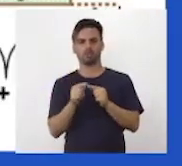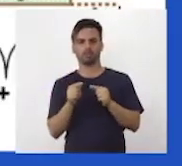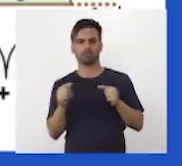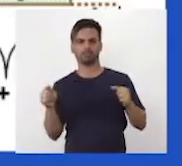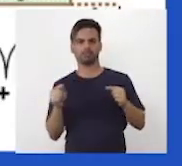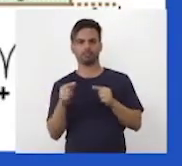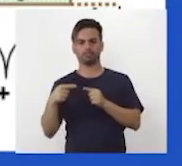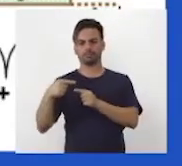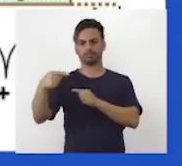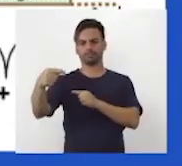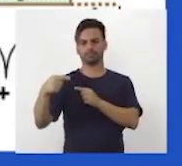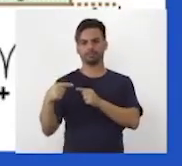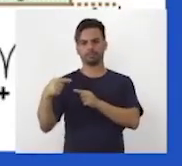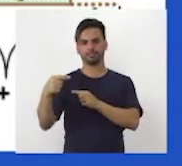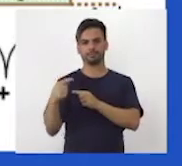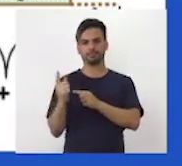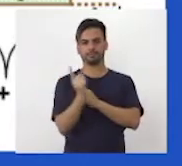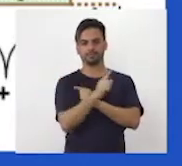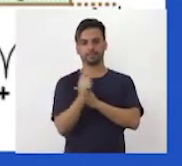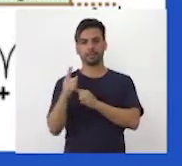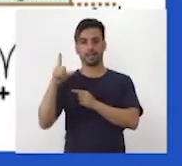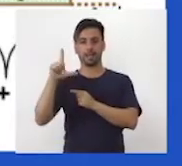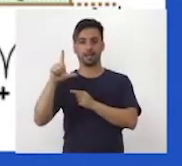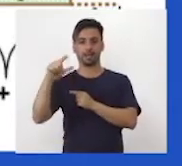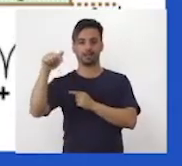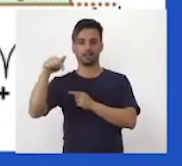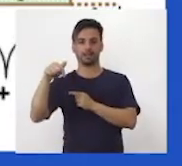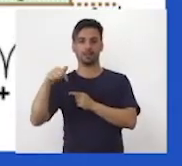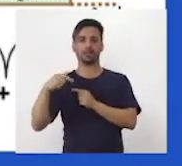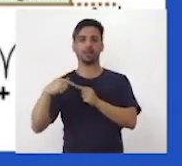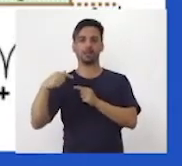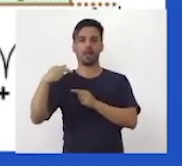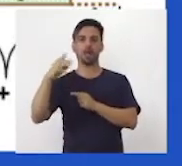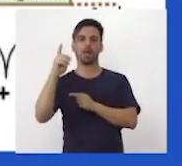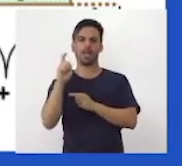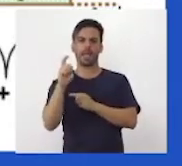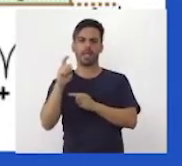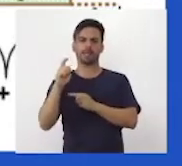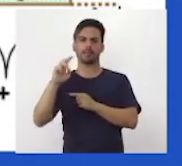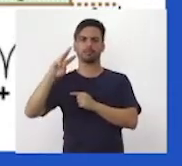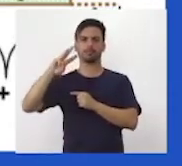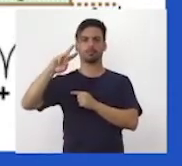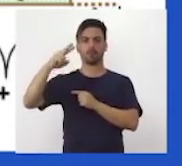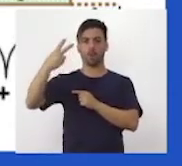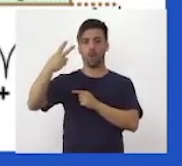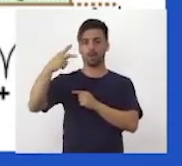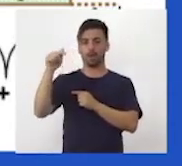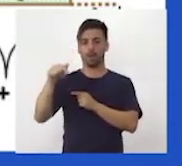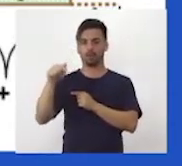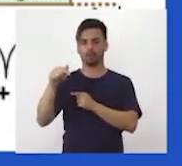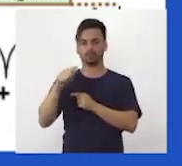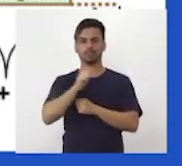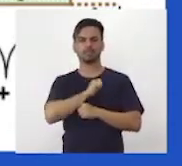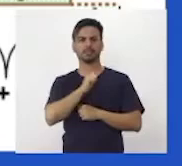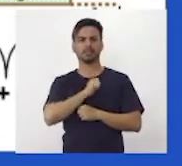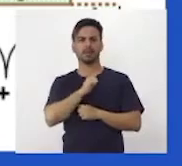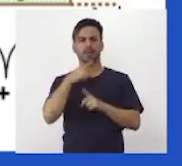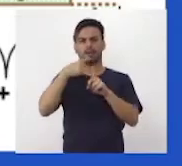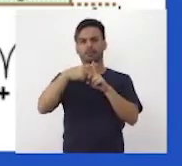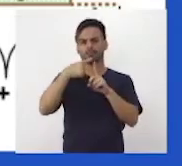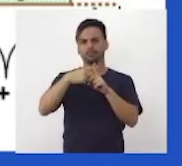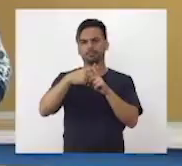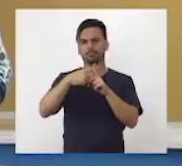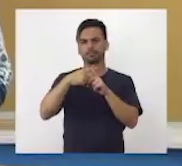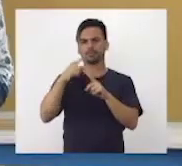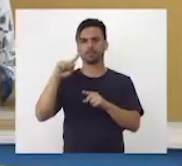jardín sería X. Fíjate que tiene forma cuadrada. Y si ella quiere